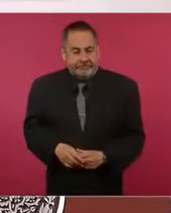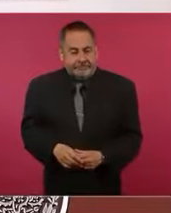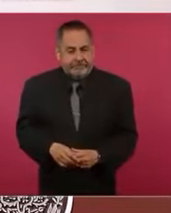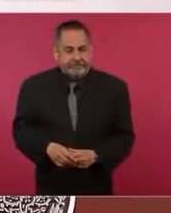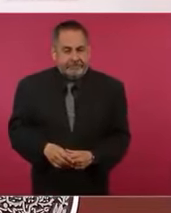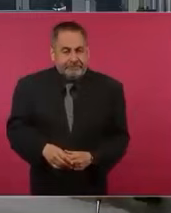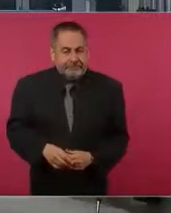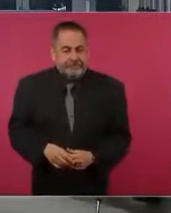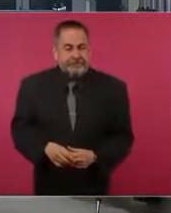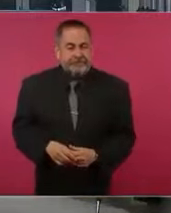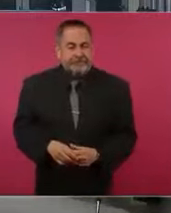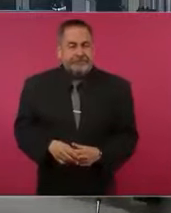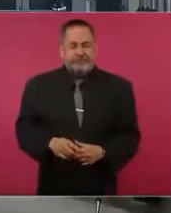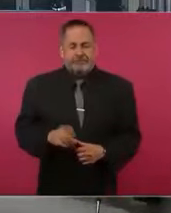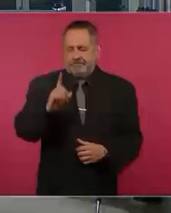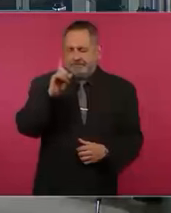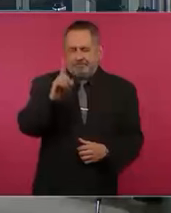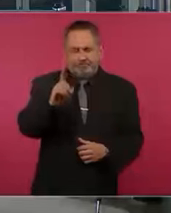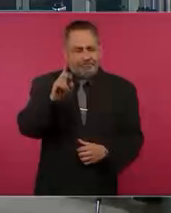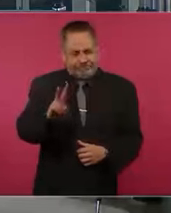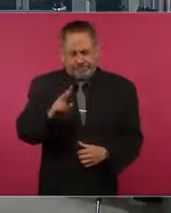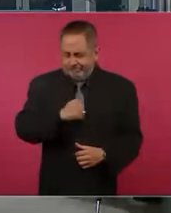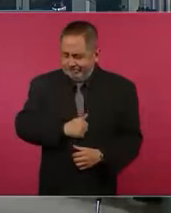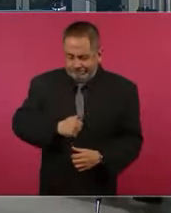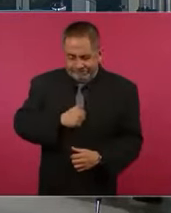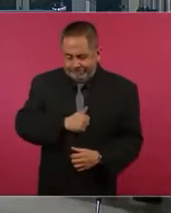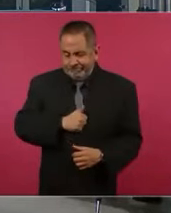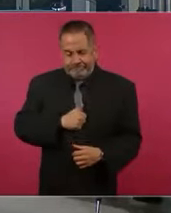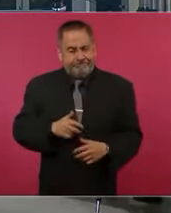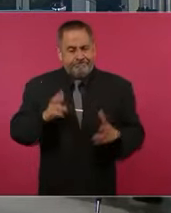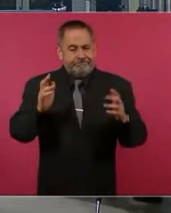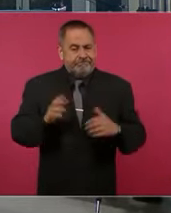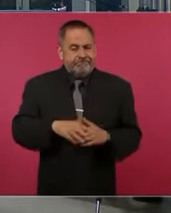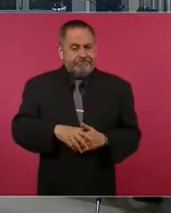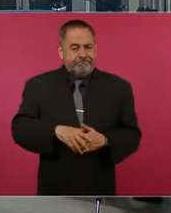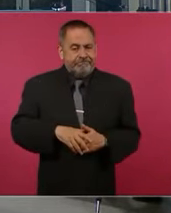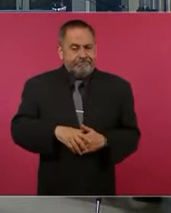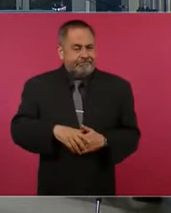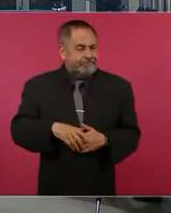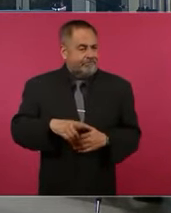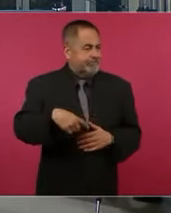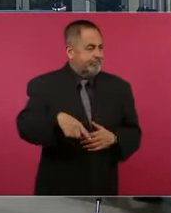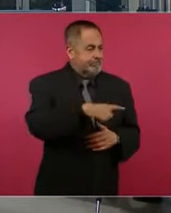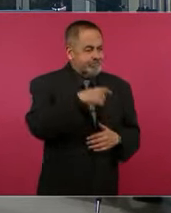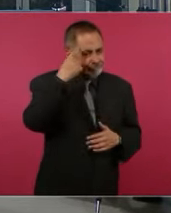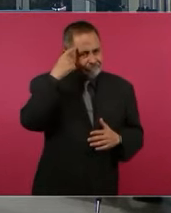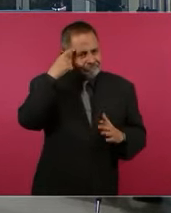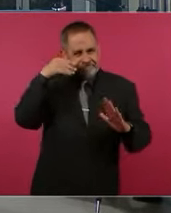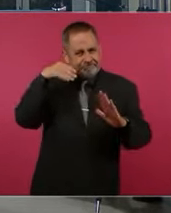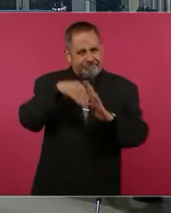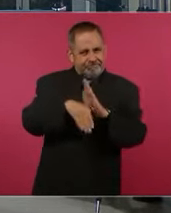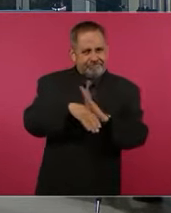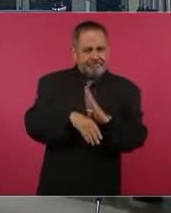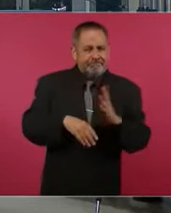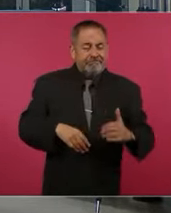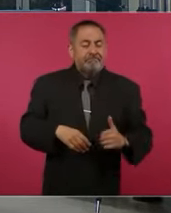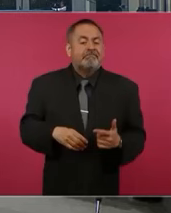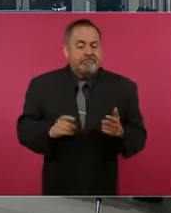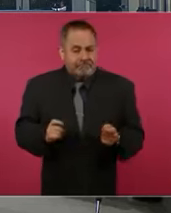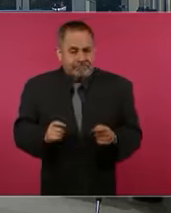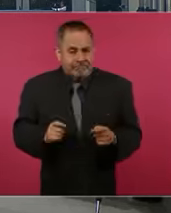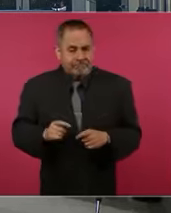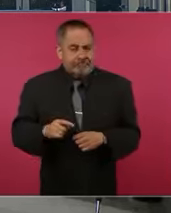Una de las cosas lamentables de los periodos de decadencia es el nivel